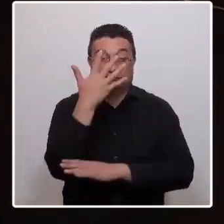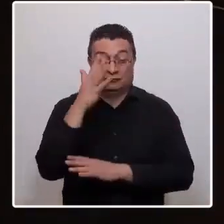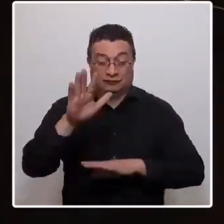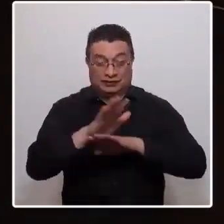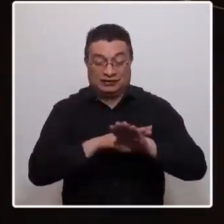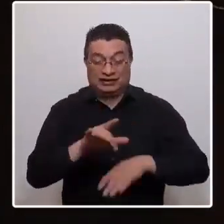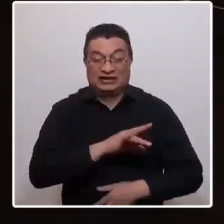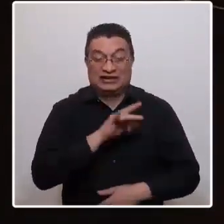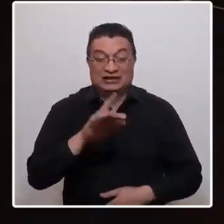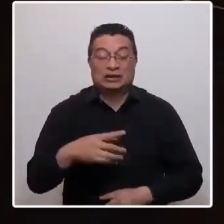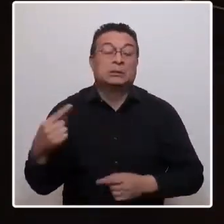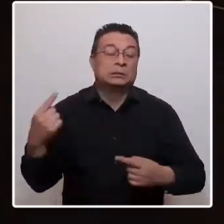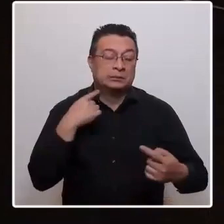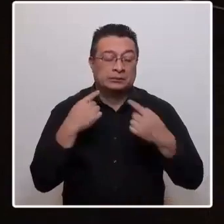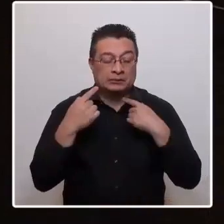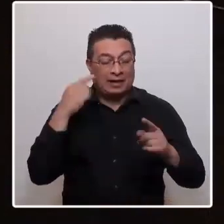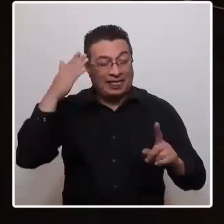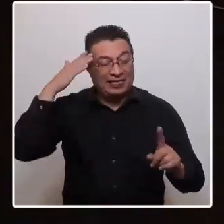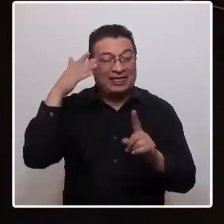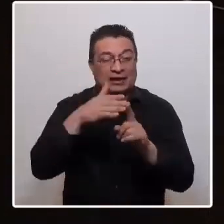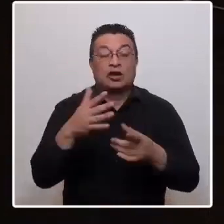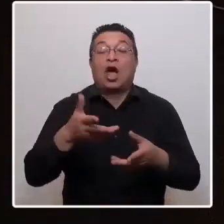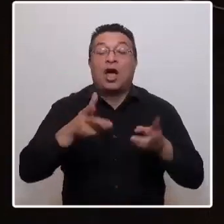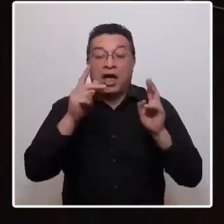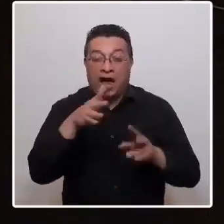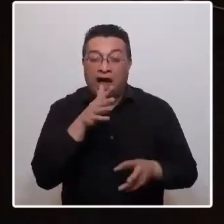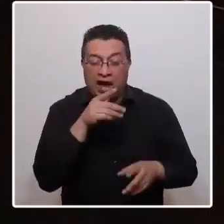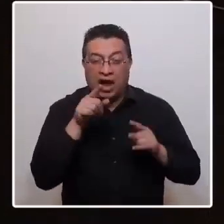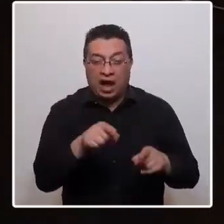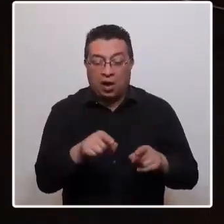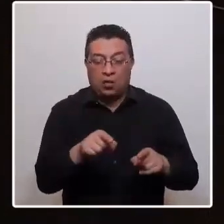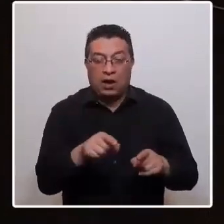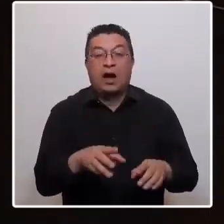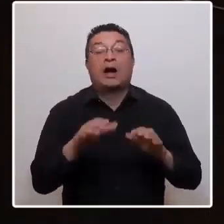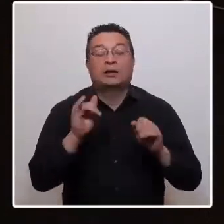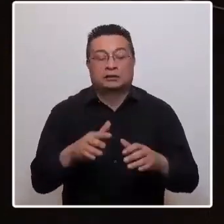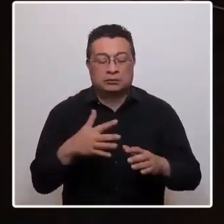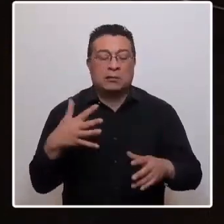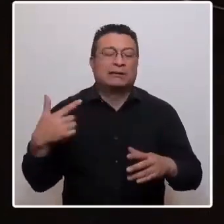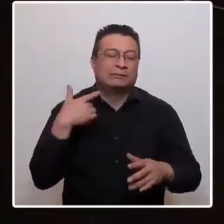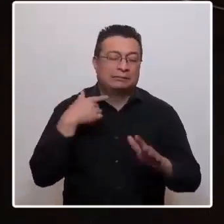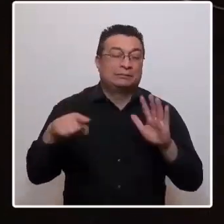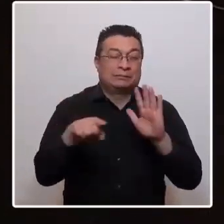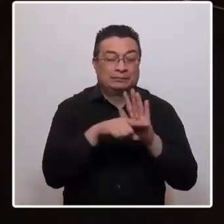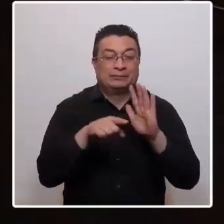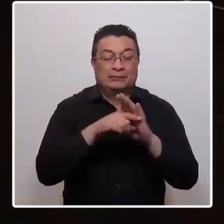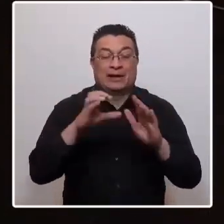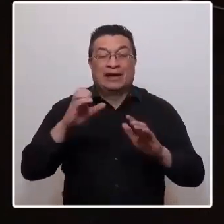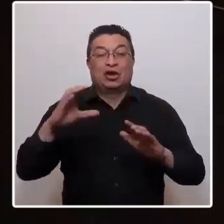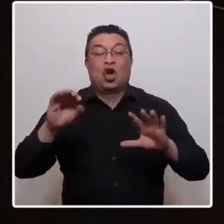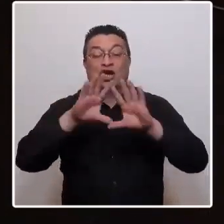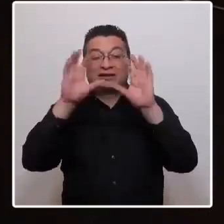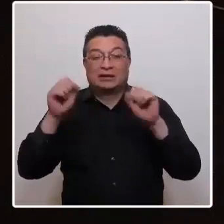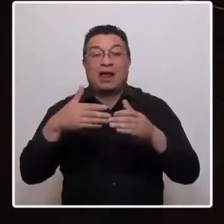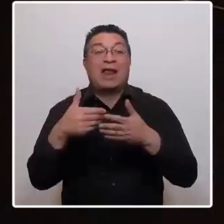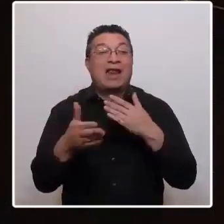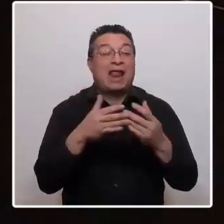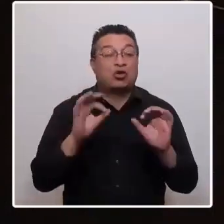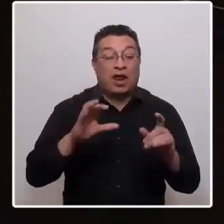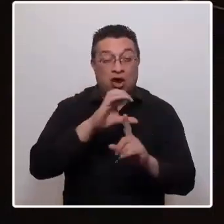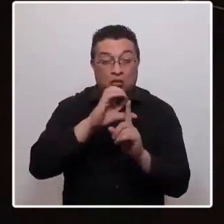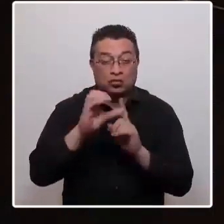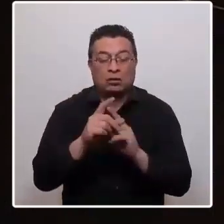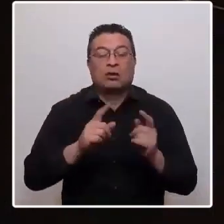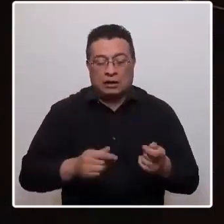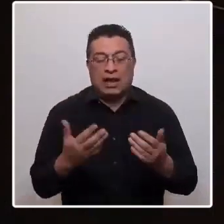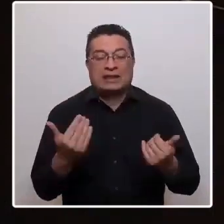nativo afecta directamente a la disponibilidad de agua de las cuencas hidrográficas. Y su gran impacto en los ecosistemas naturales y culturales es necesario hoy